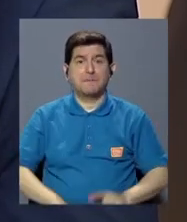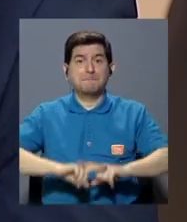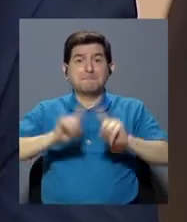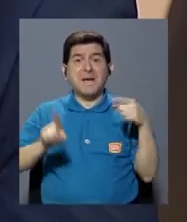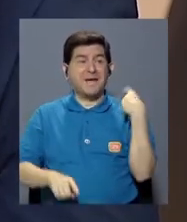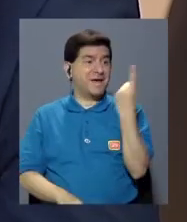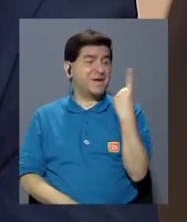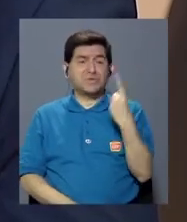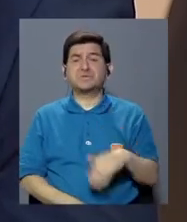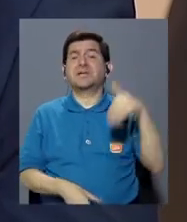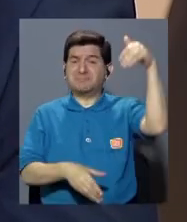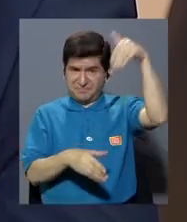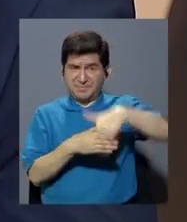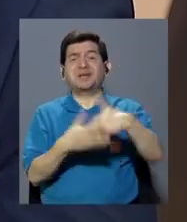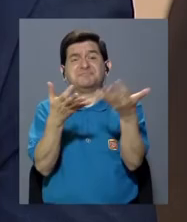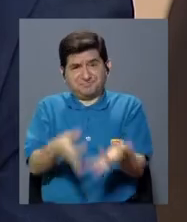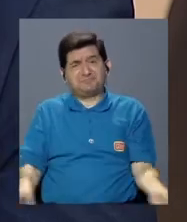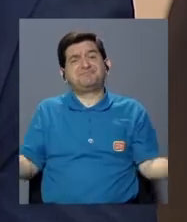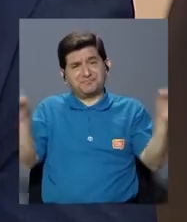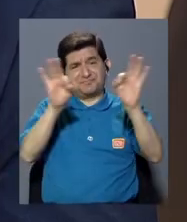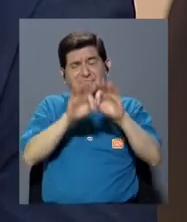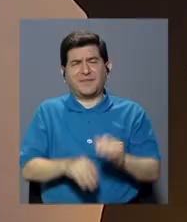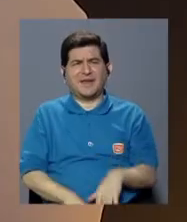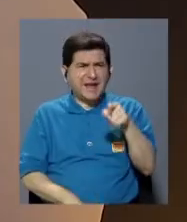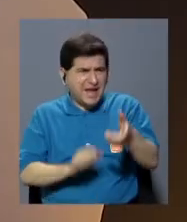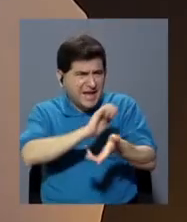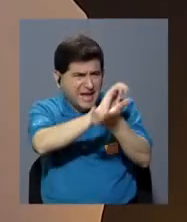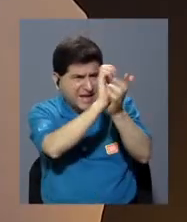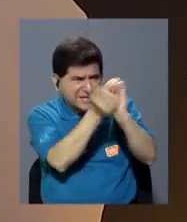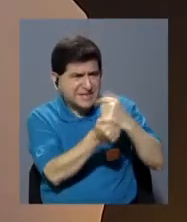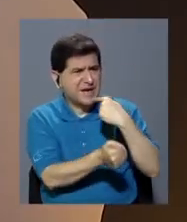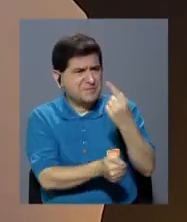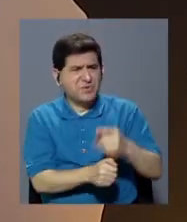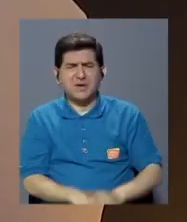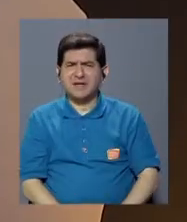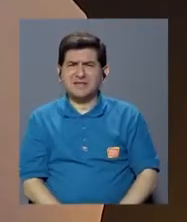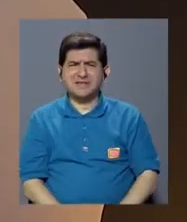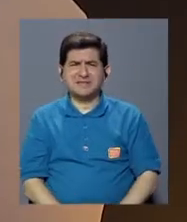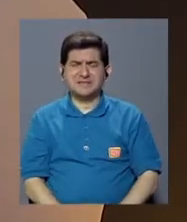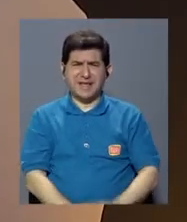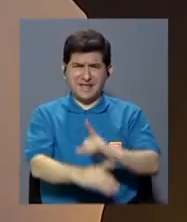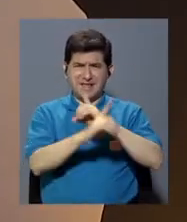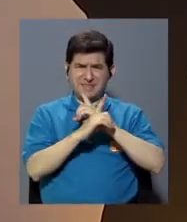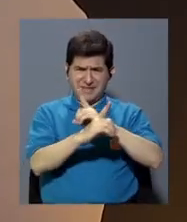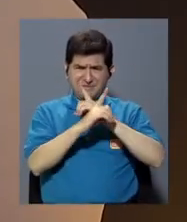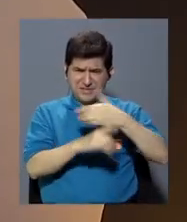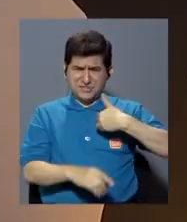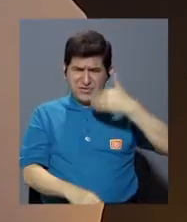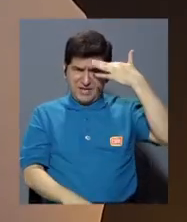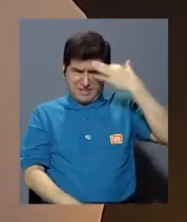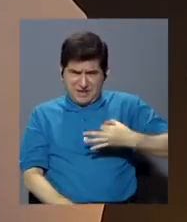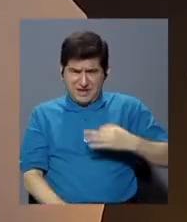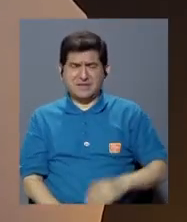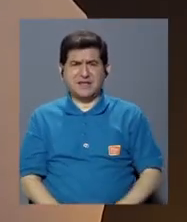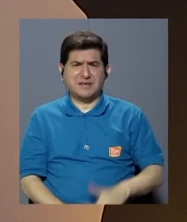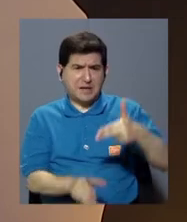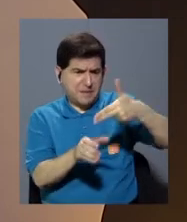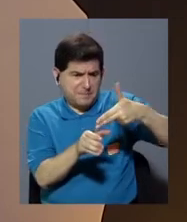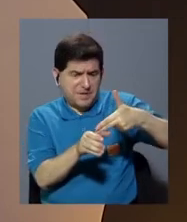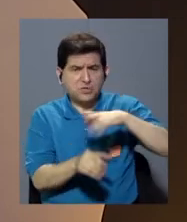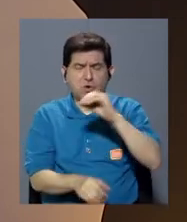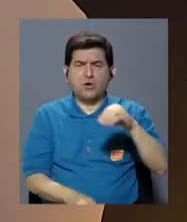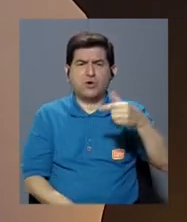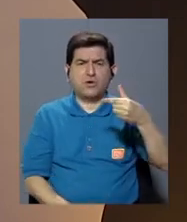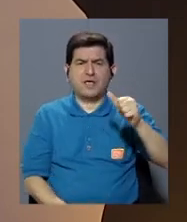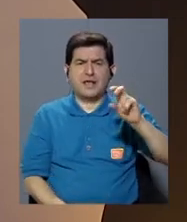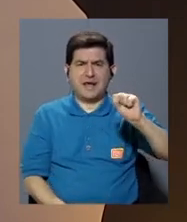proceso, pero siempre hay una intervención importante. Entonces, o sea, esa transición, como nos comenta don Jorge, Defensoría tiene un criterio que tanto en petróleo